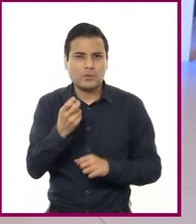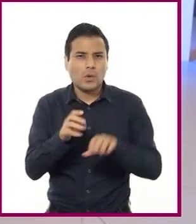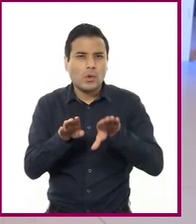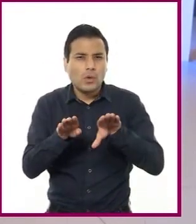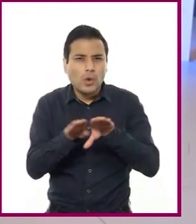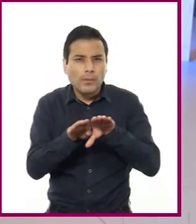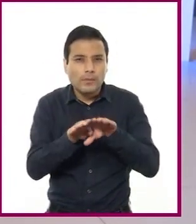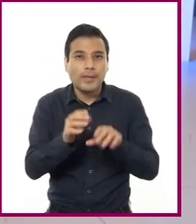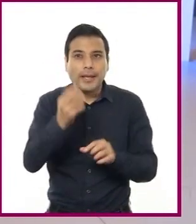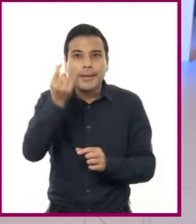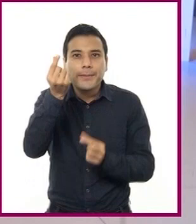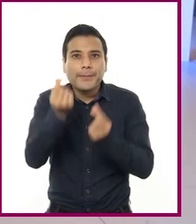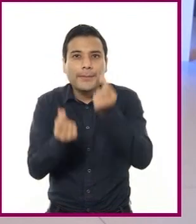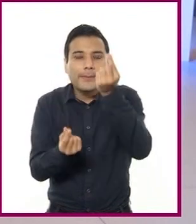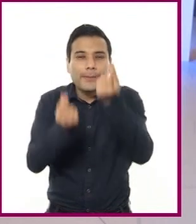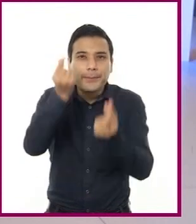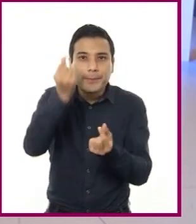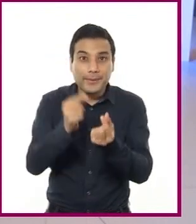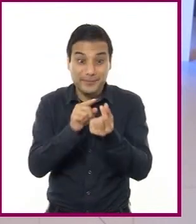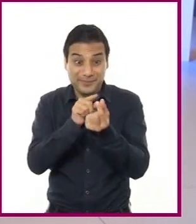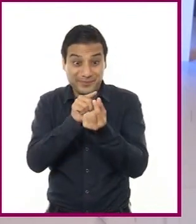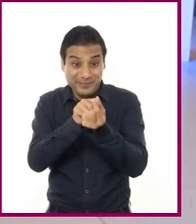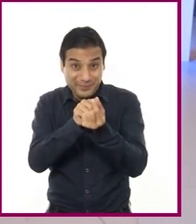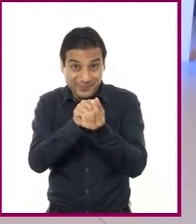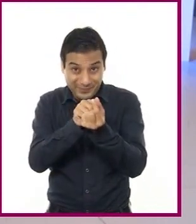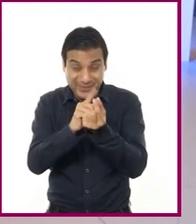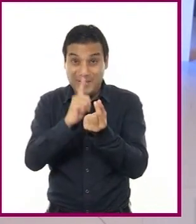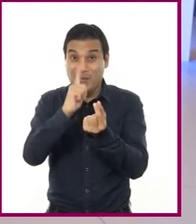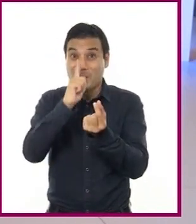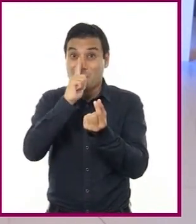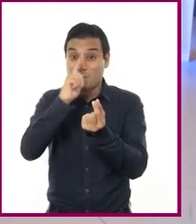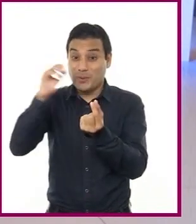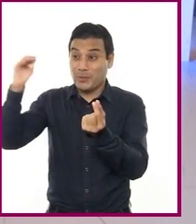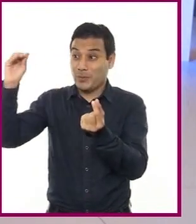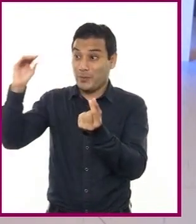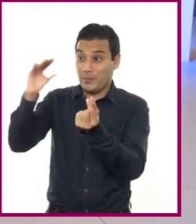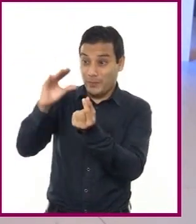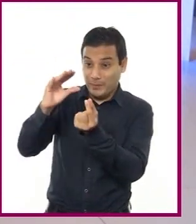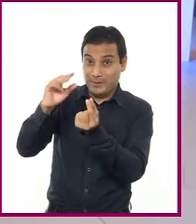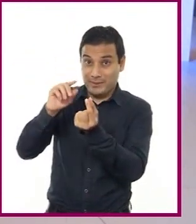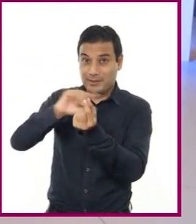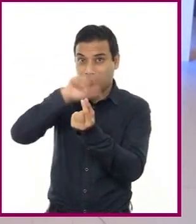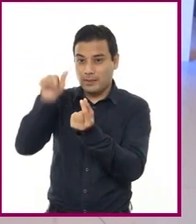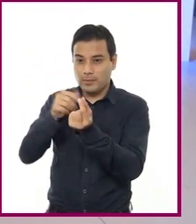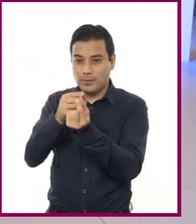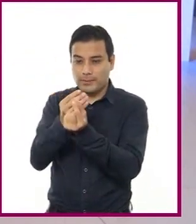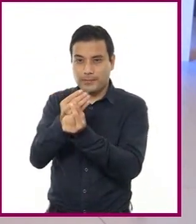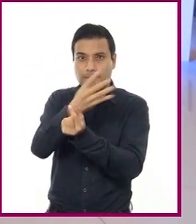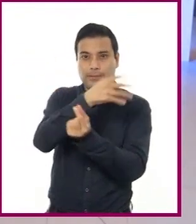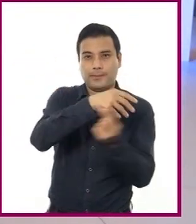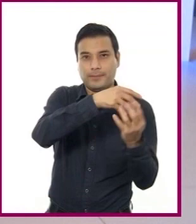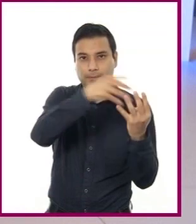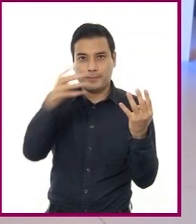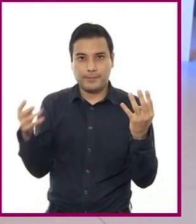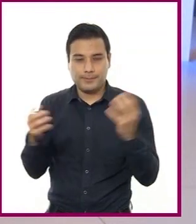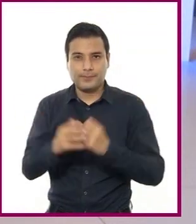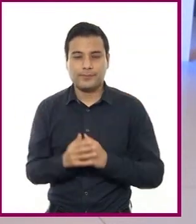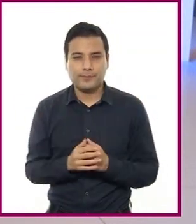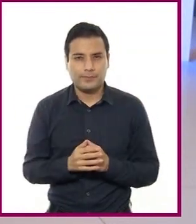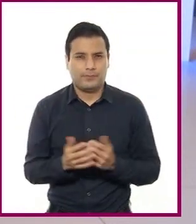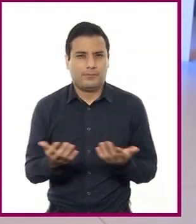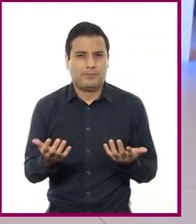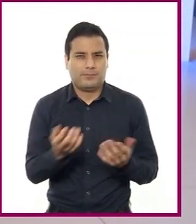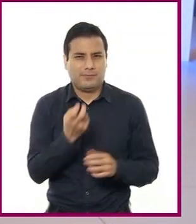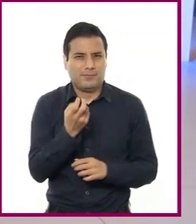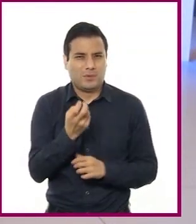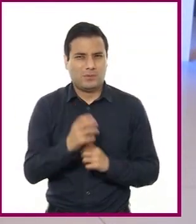de agua que están suspendidas en la atmósfera después de una lluvia y durante una llovizna. Pero la verdad es que